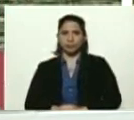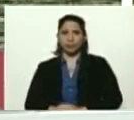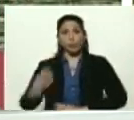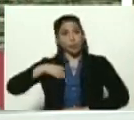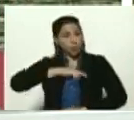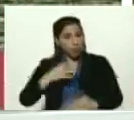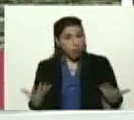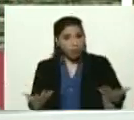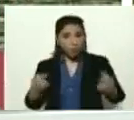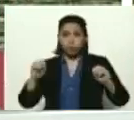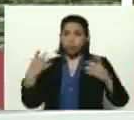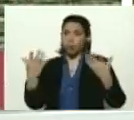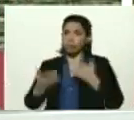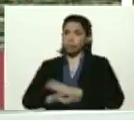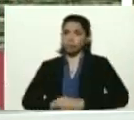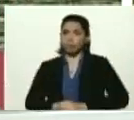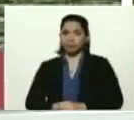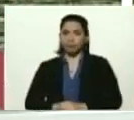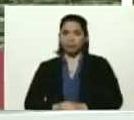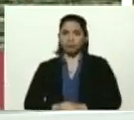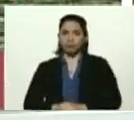Nosotros hemos logrado